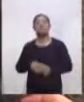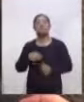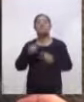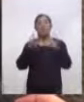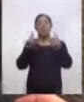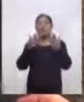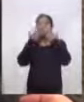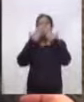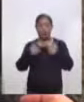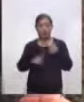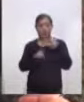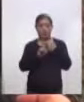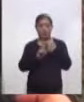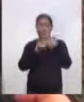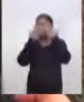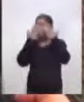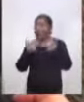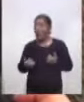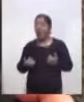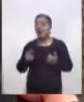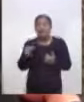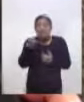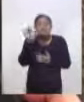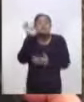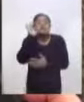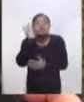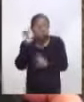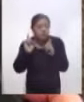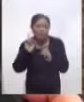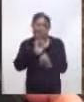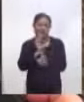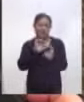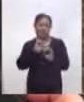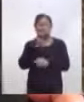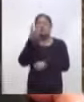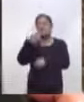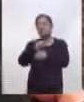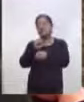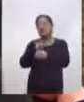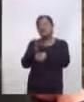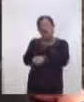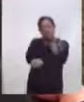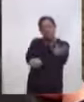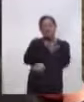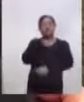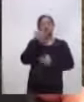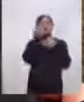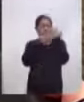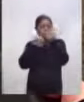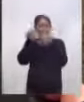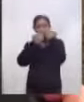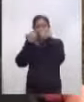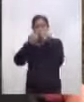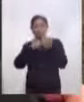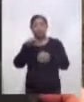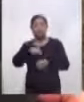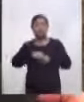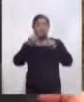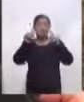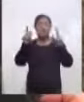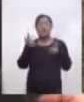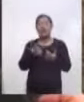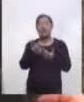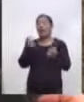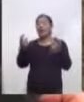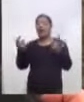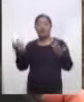caso positivo. Estamos en vigilancia epidemiológica desde hace más de 3 semanas. No es casualidad que Tlaxcala sea uno de los pocos estados que